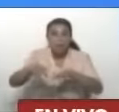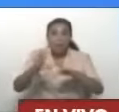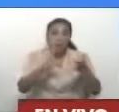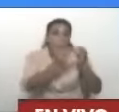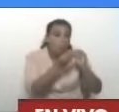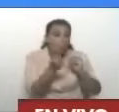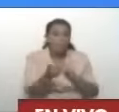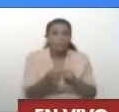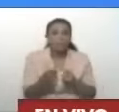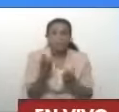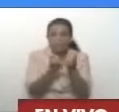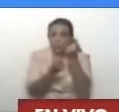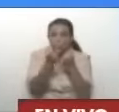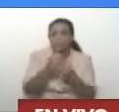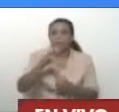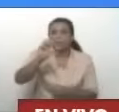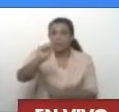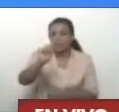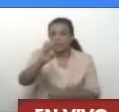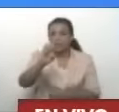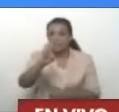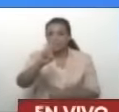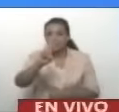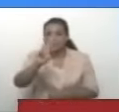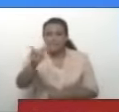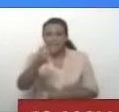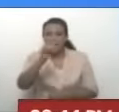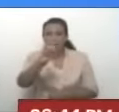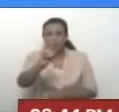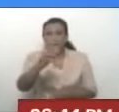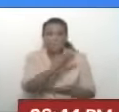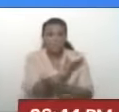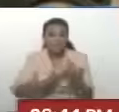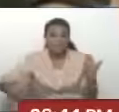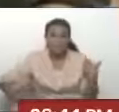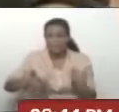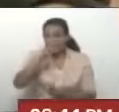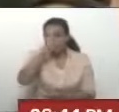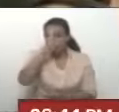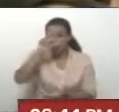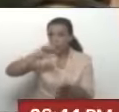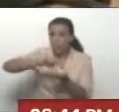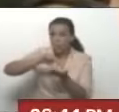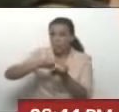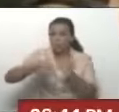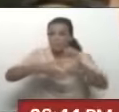del economista Sergio Lotartaro, presidente del Banco Bicentenario.